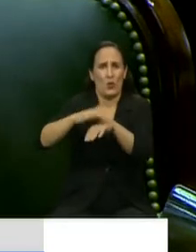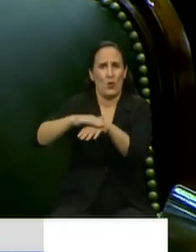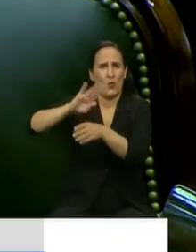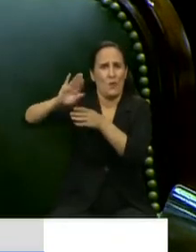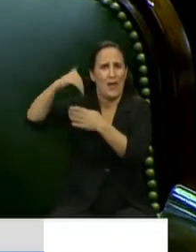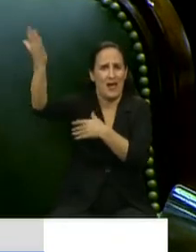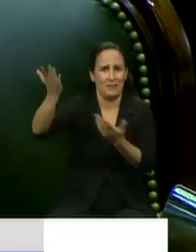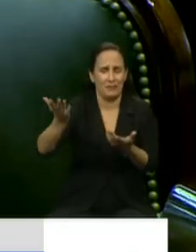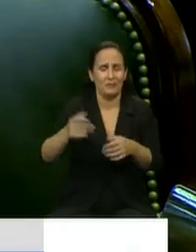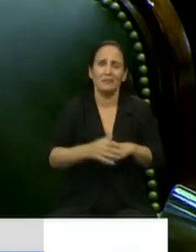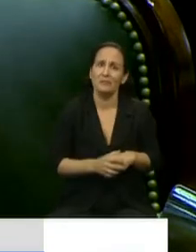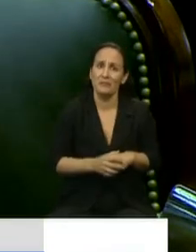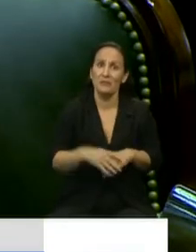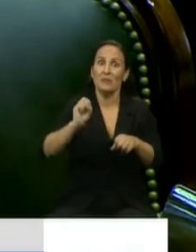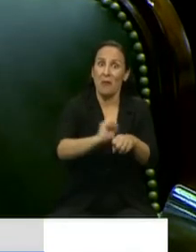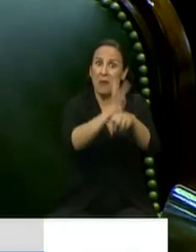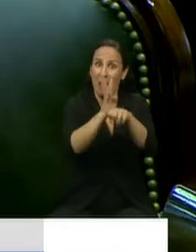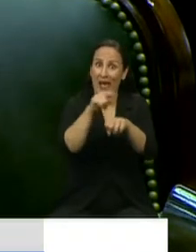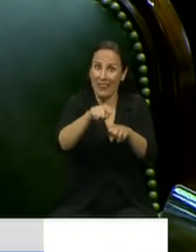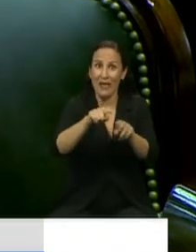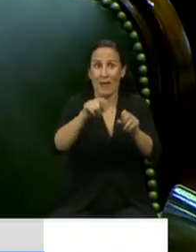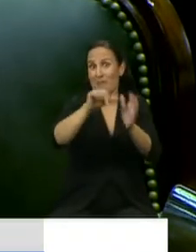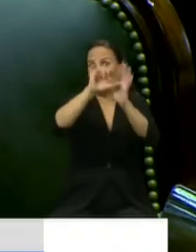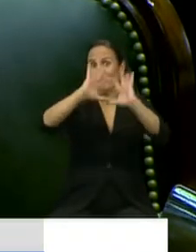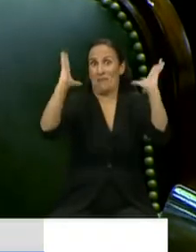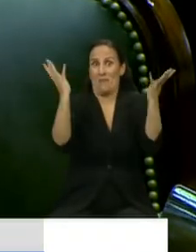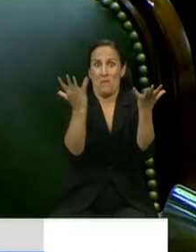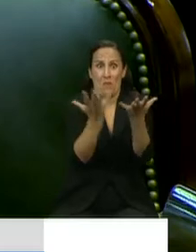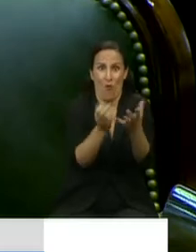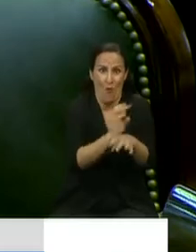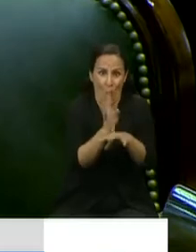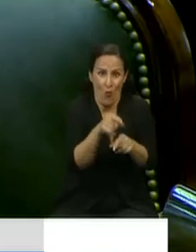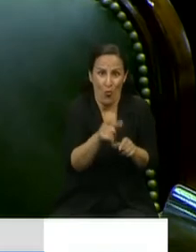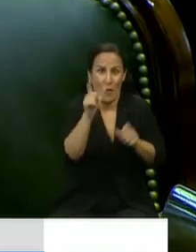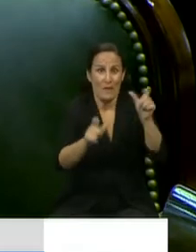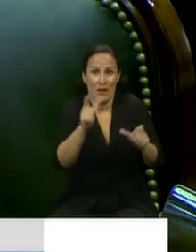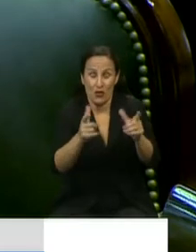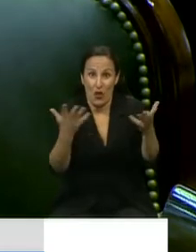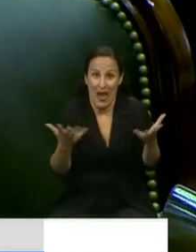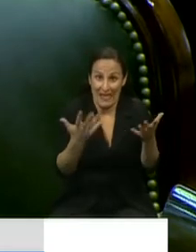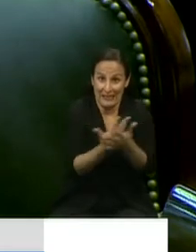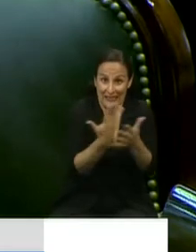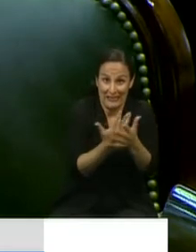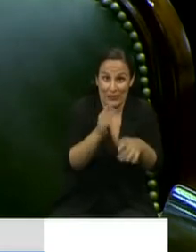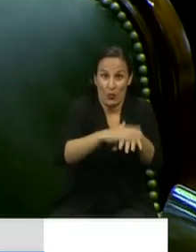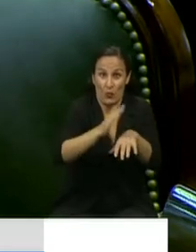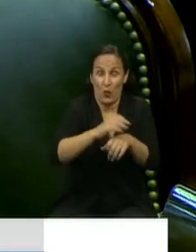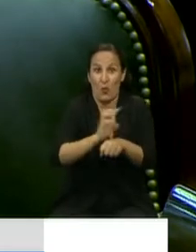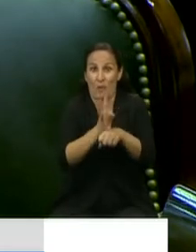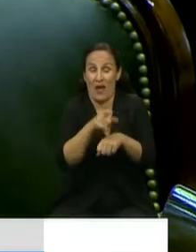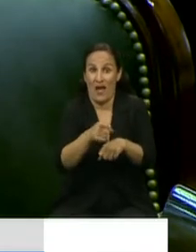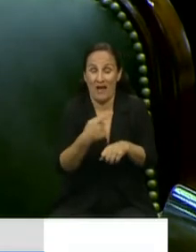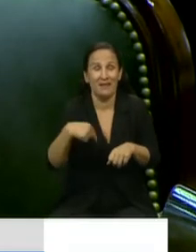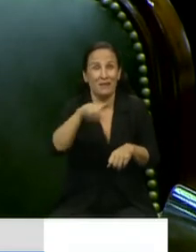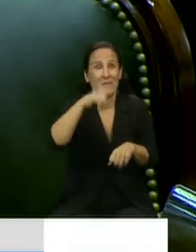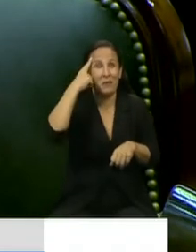que afecta mundialmente la condición de vida de muchas personas, iba a meternos en